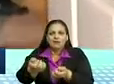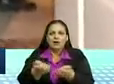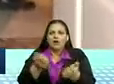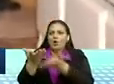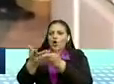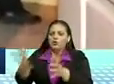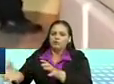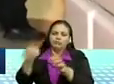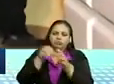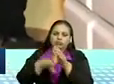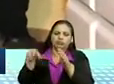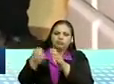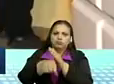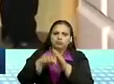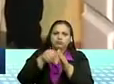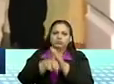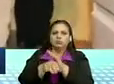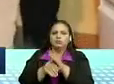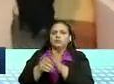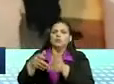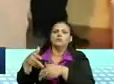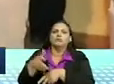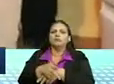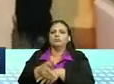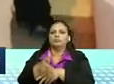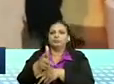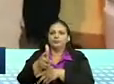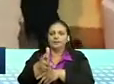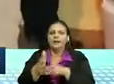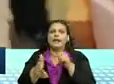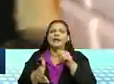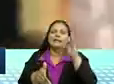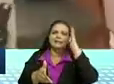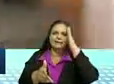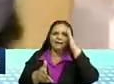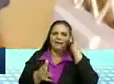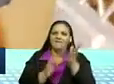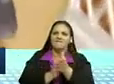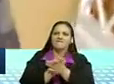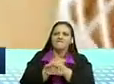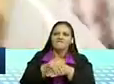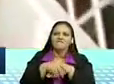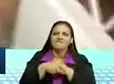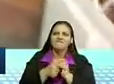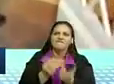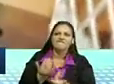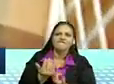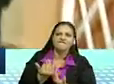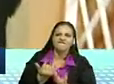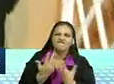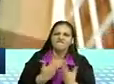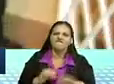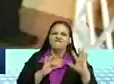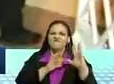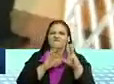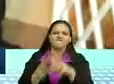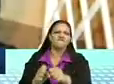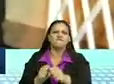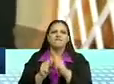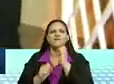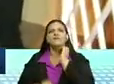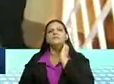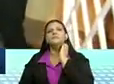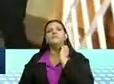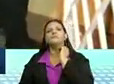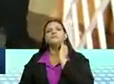carne, porque saben que eso les representa, ¿ves? El billete. El billete que es el que los tiene parados. Y tienen billete para pagar a